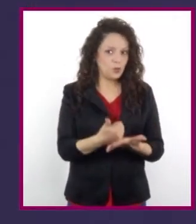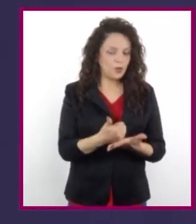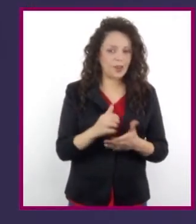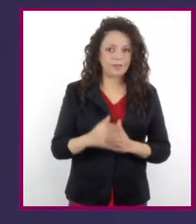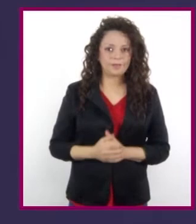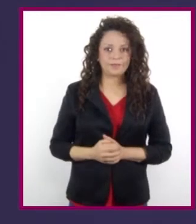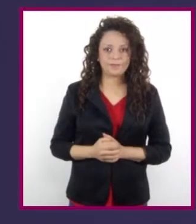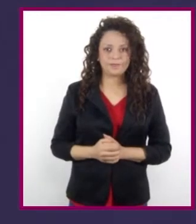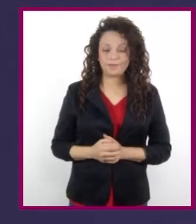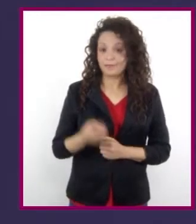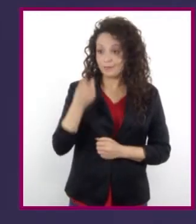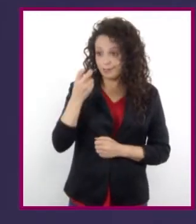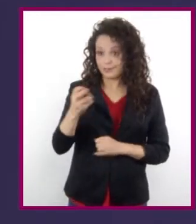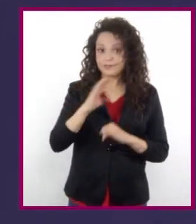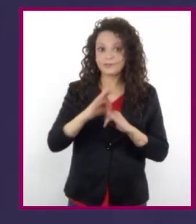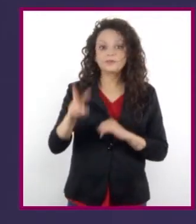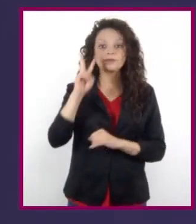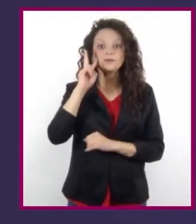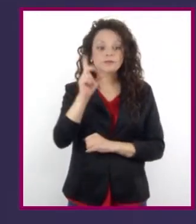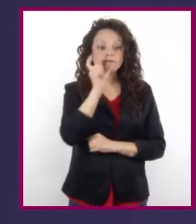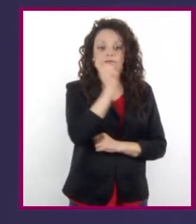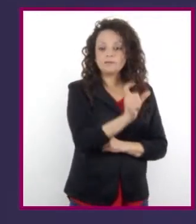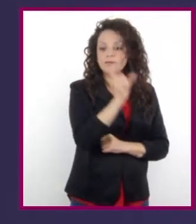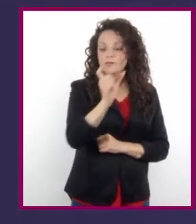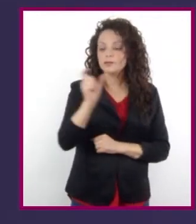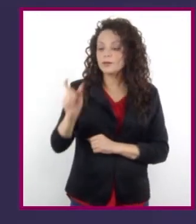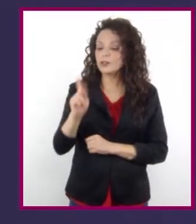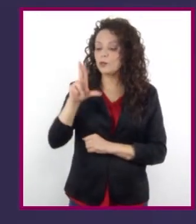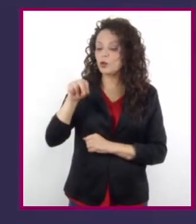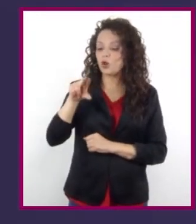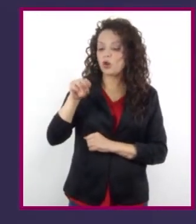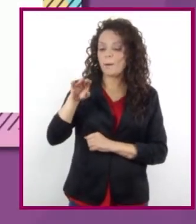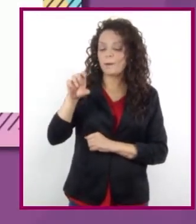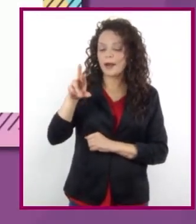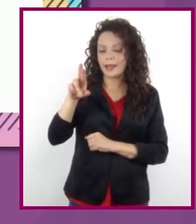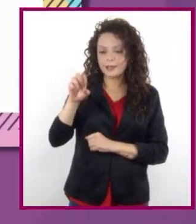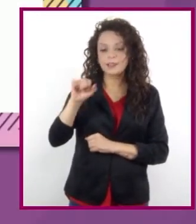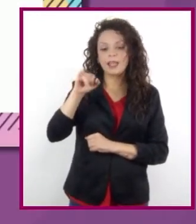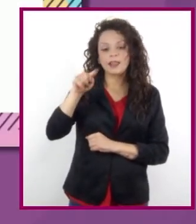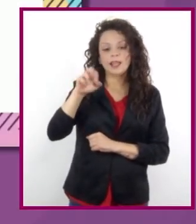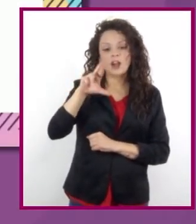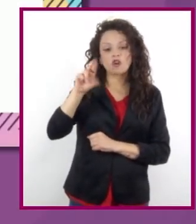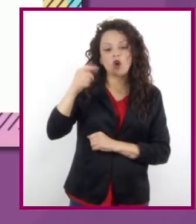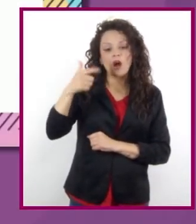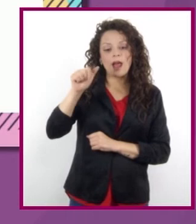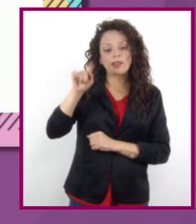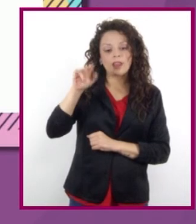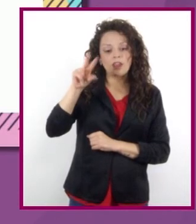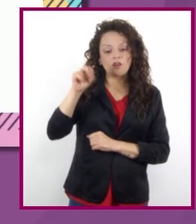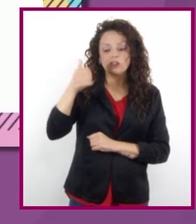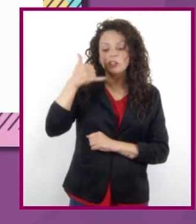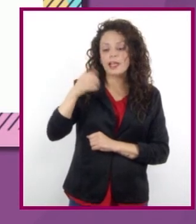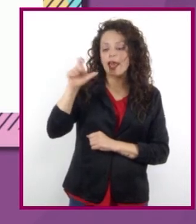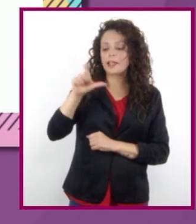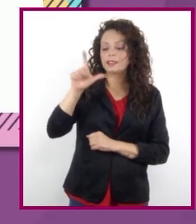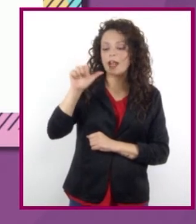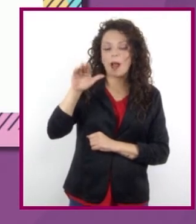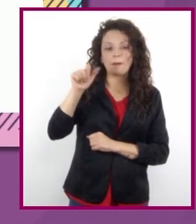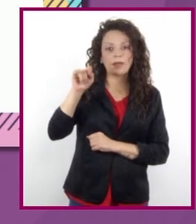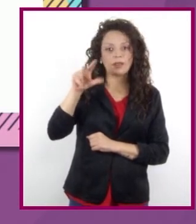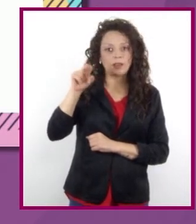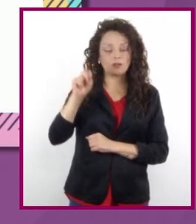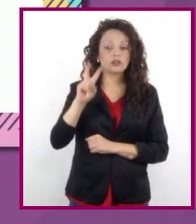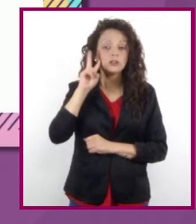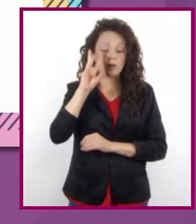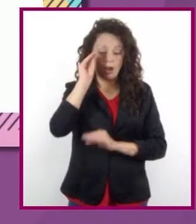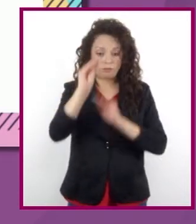Finalmente, veremos los pronombres interrogativos y los exclamativos. En este caso, los agregaremos a ambos en una